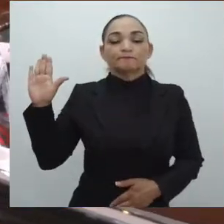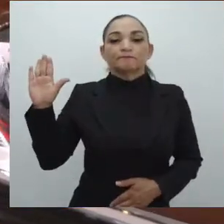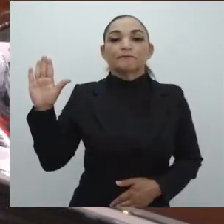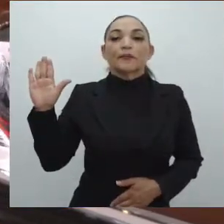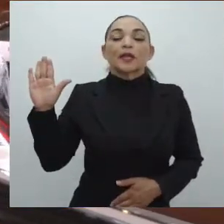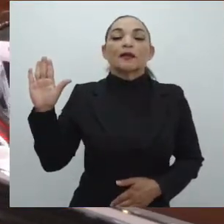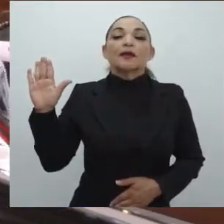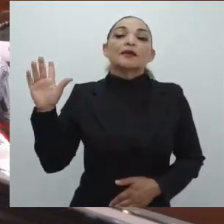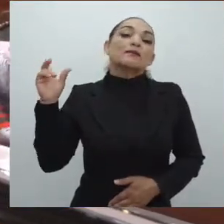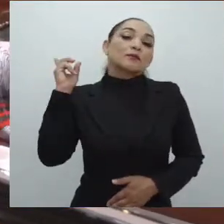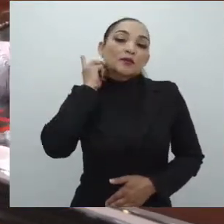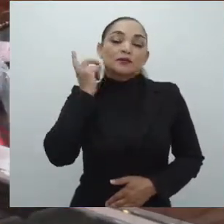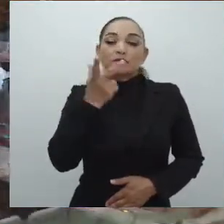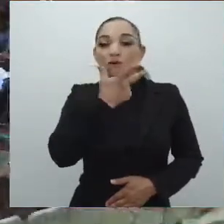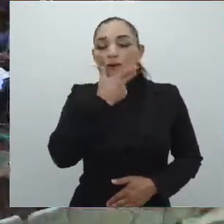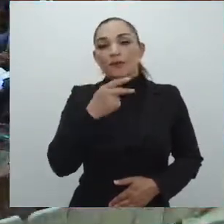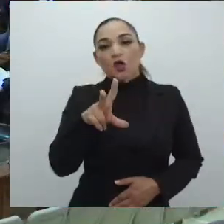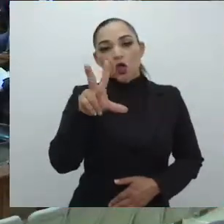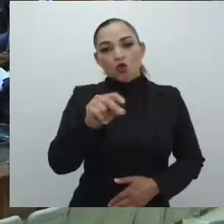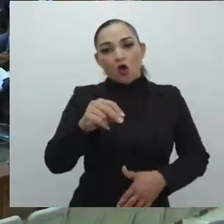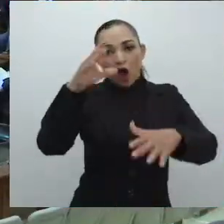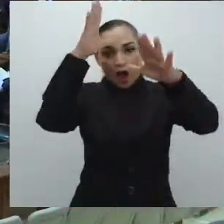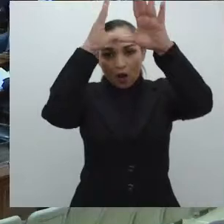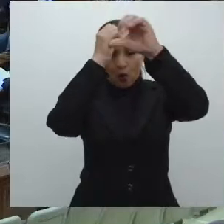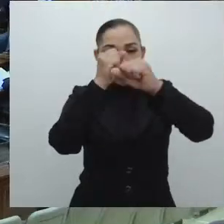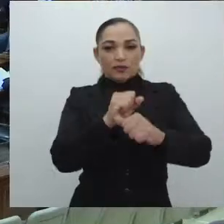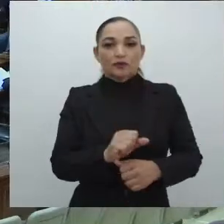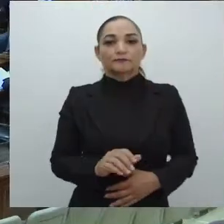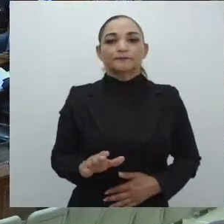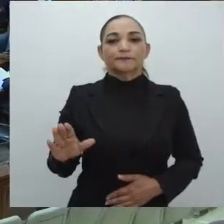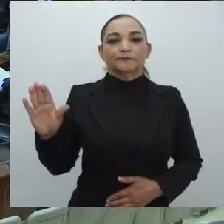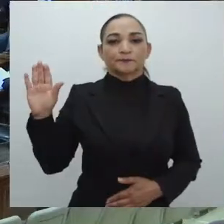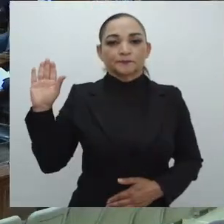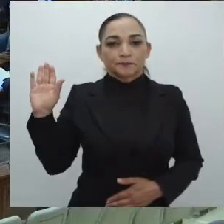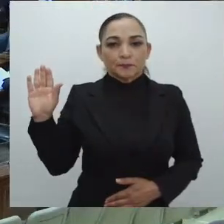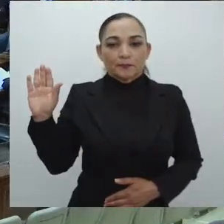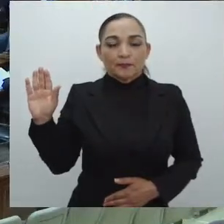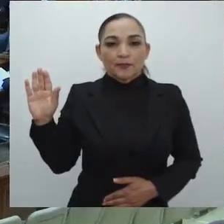Las diputadas y los diputados que estén por la negativa, manifiéstenlo, por favor.